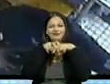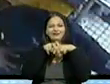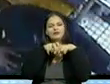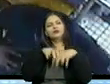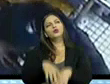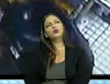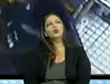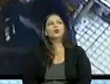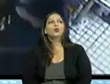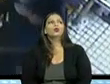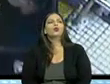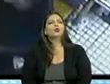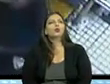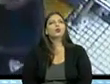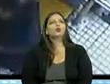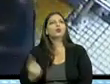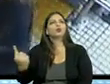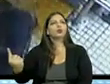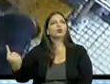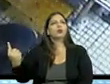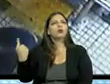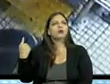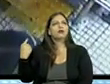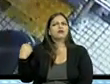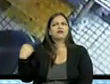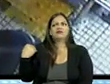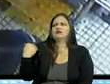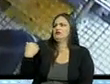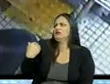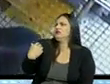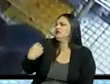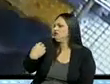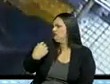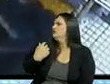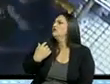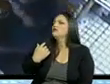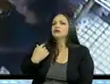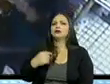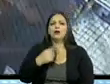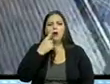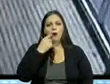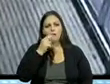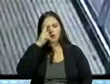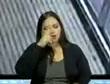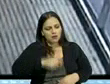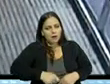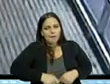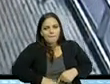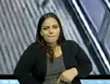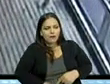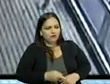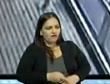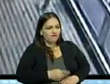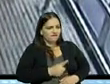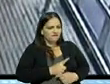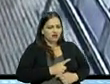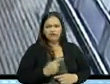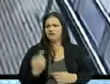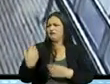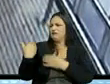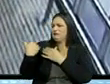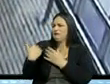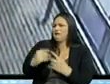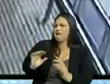la fiscalía, que demora muchas horas, que toma mucho tiempo, hace que muchas veces las víctimas decidan dejar a un lado el tema